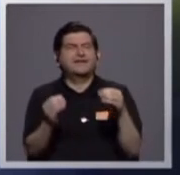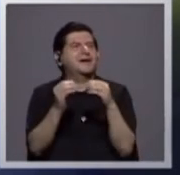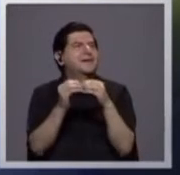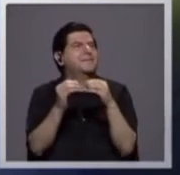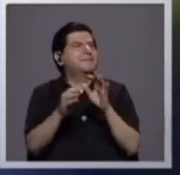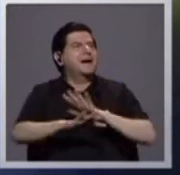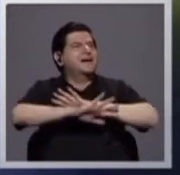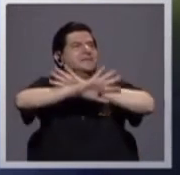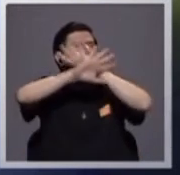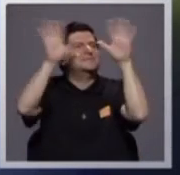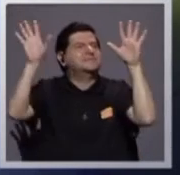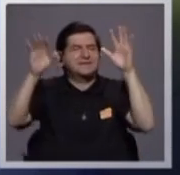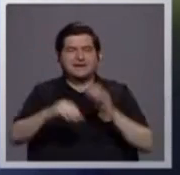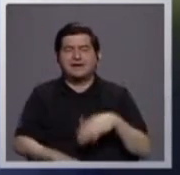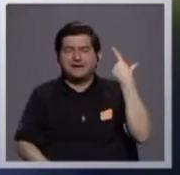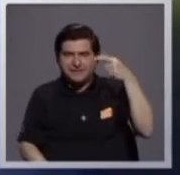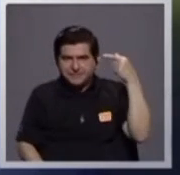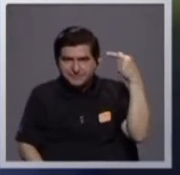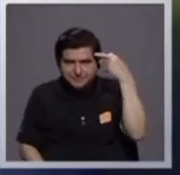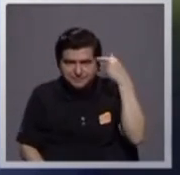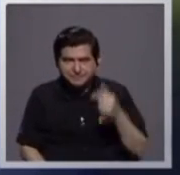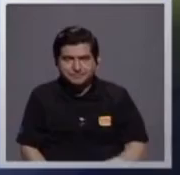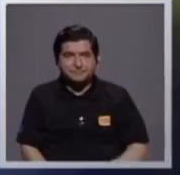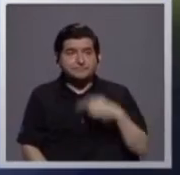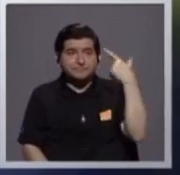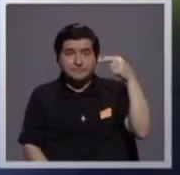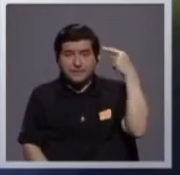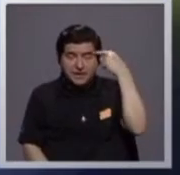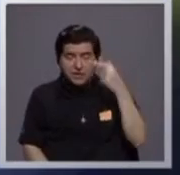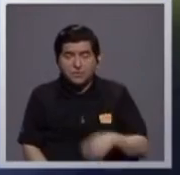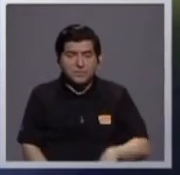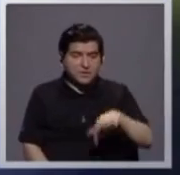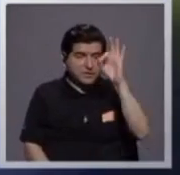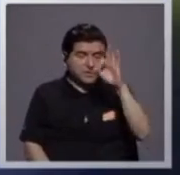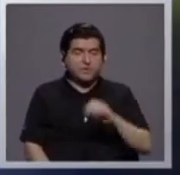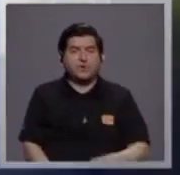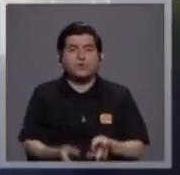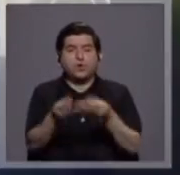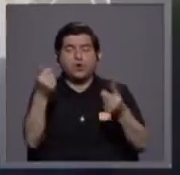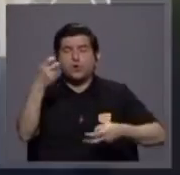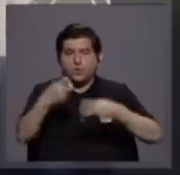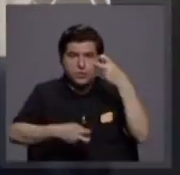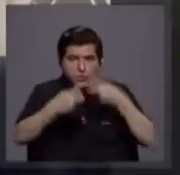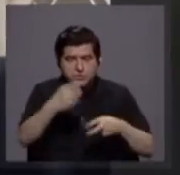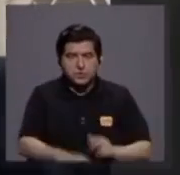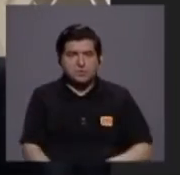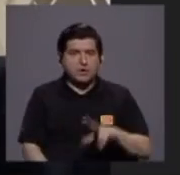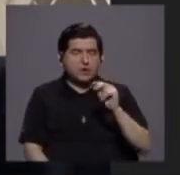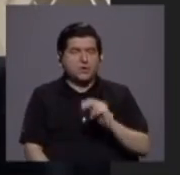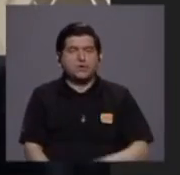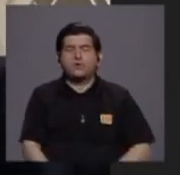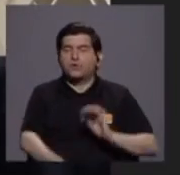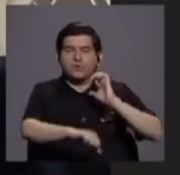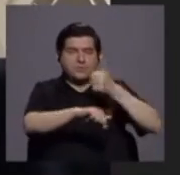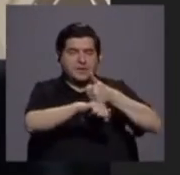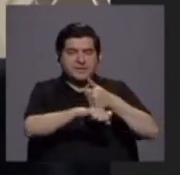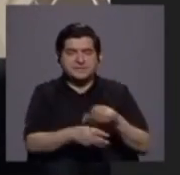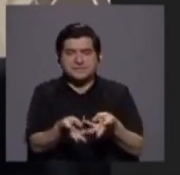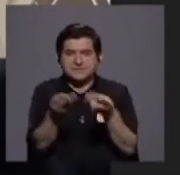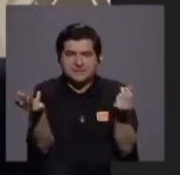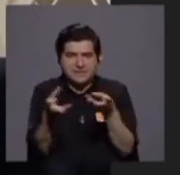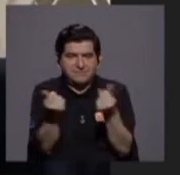más clara y decidida del gobierno. El gobierno fue electo para resolver los problemas, no para trazar las